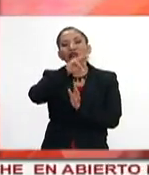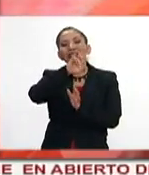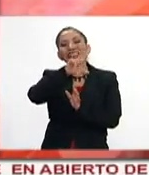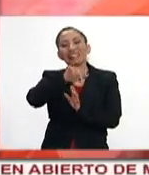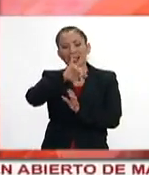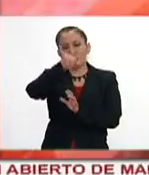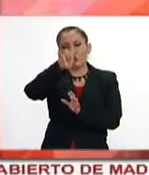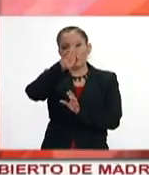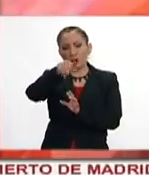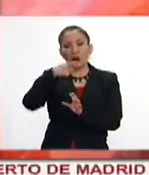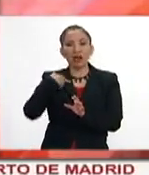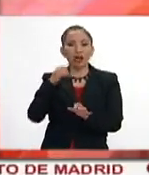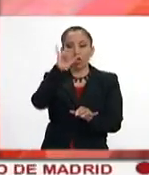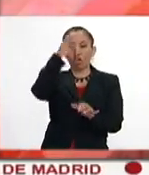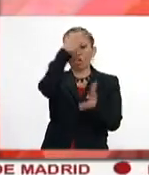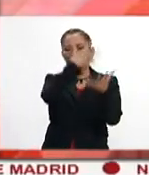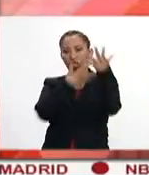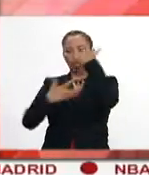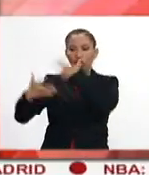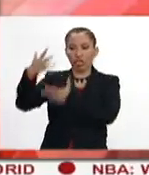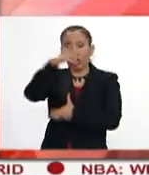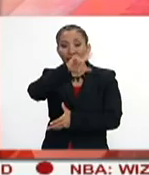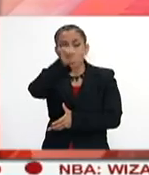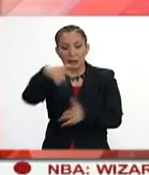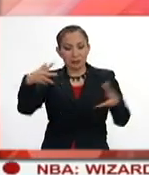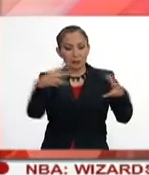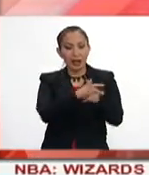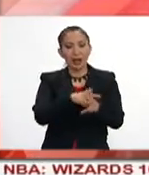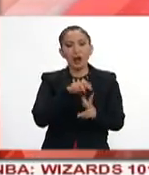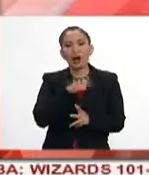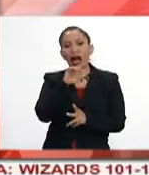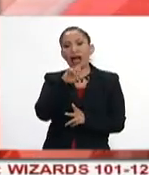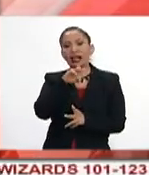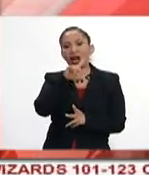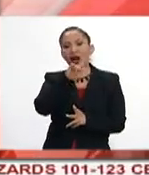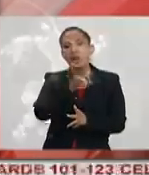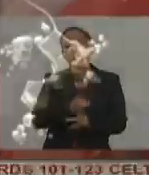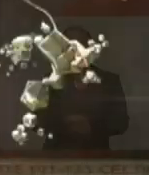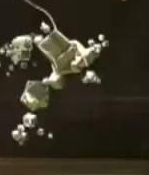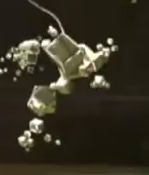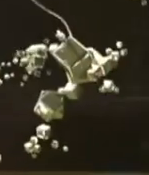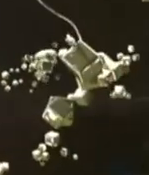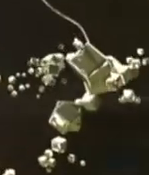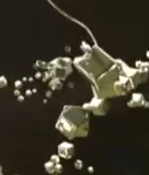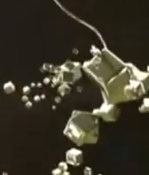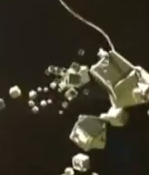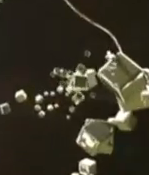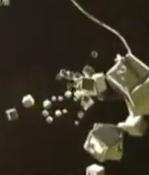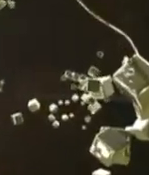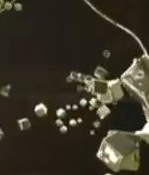Chávez Jr. en supuesto estado de ebriedad después de la pelea con el Canelo Álvarez.